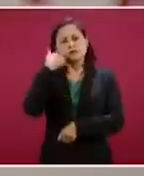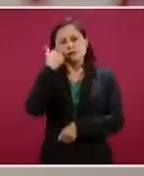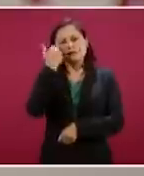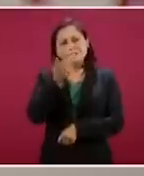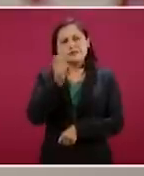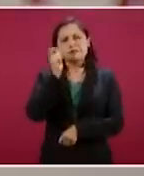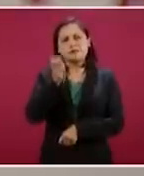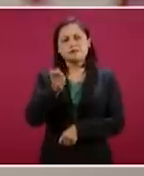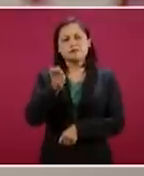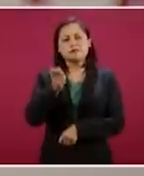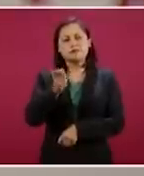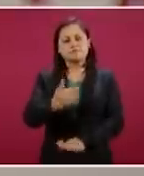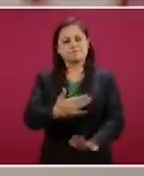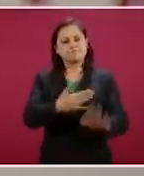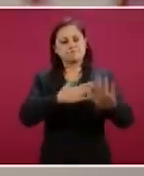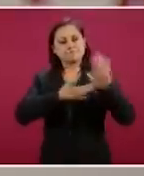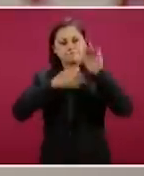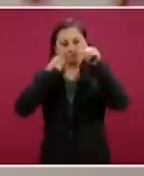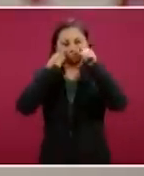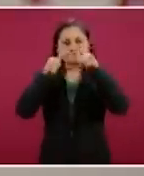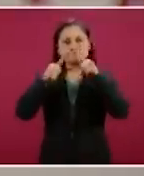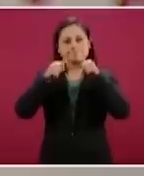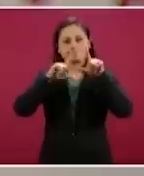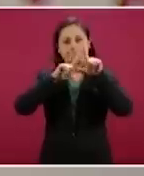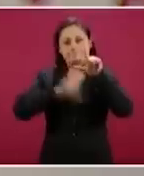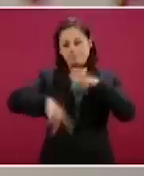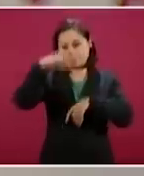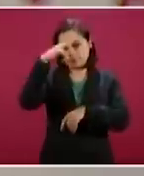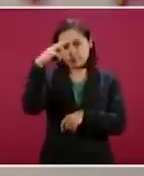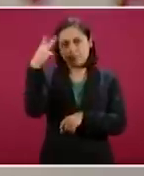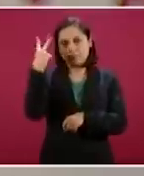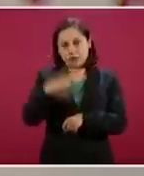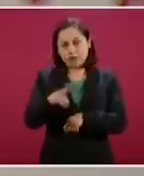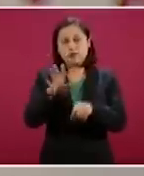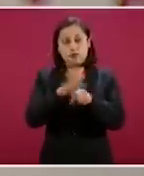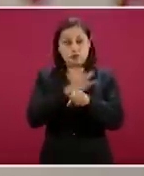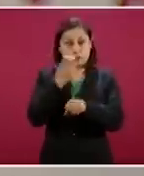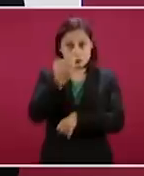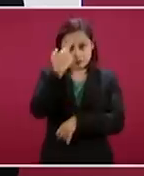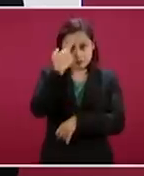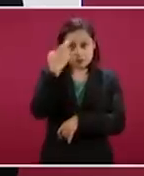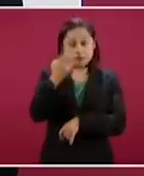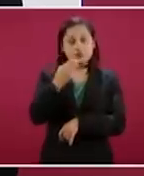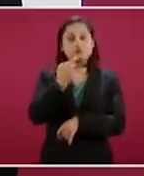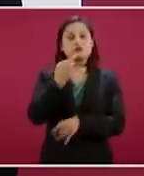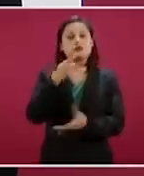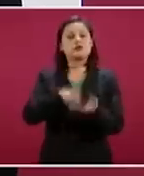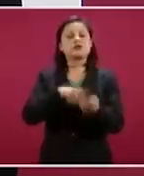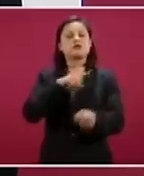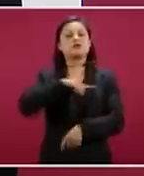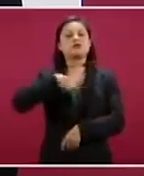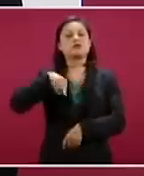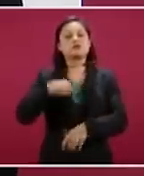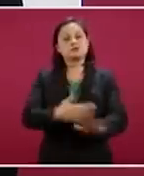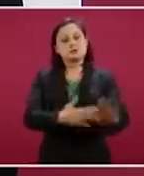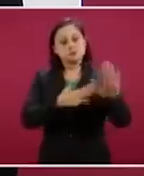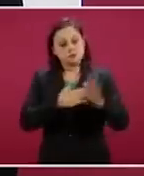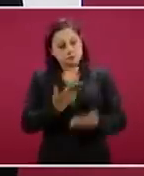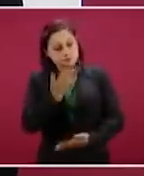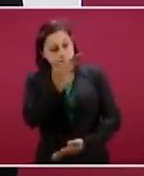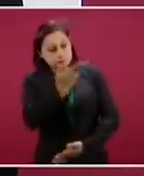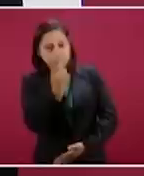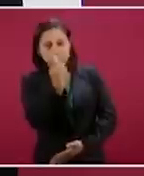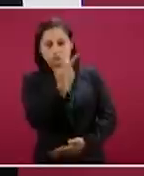demostrar nuestro compromiso con México y a través de ese compromiso con México, un compromiso con usted y con el gobierno que